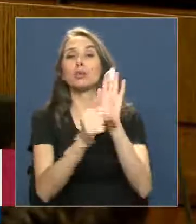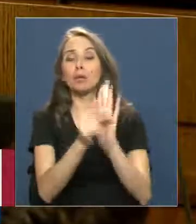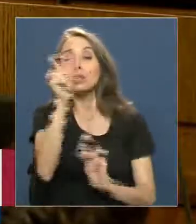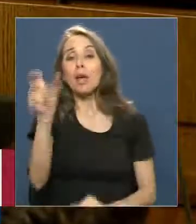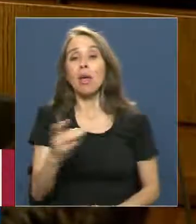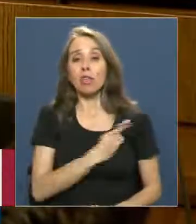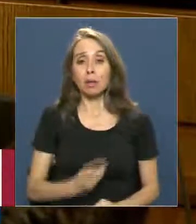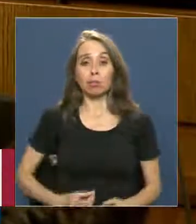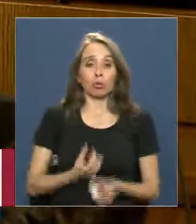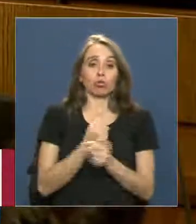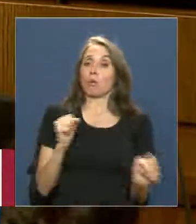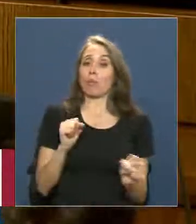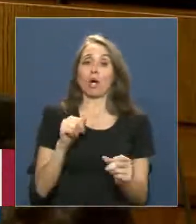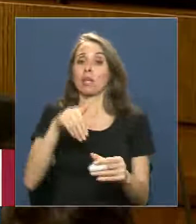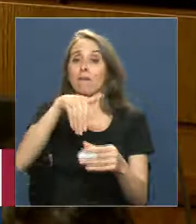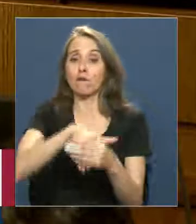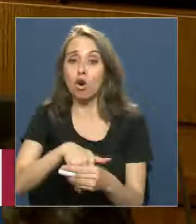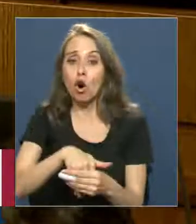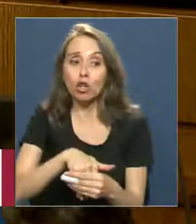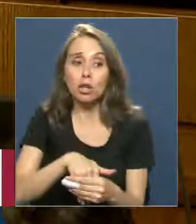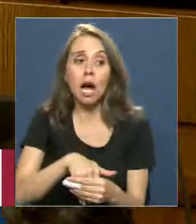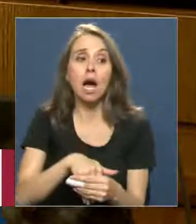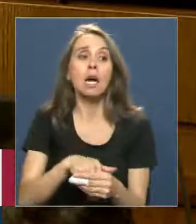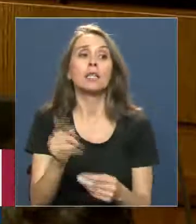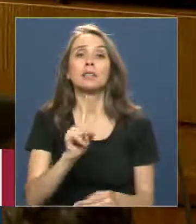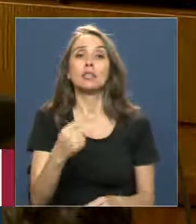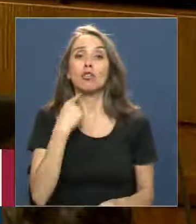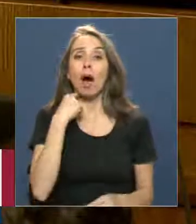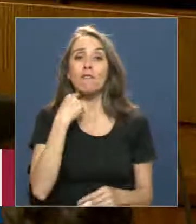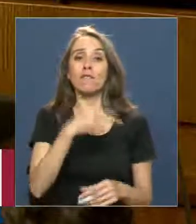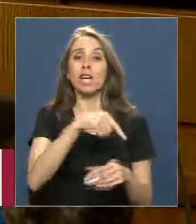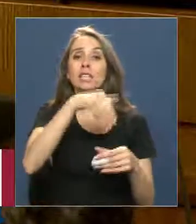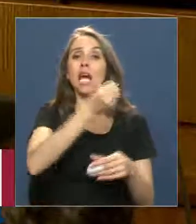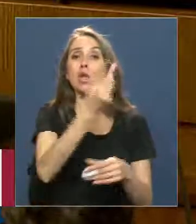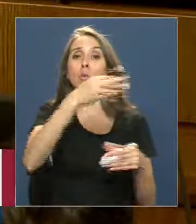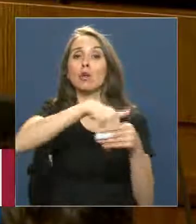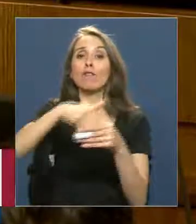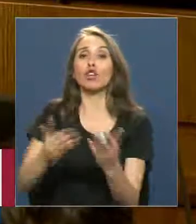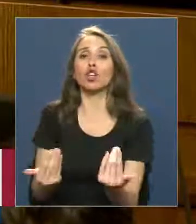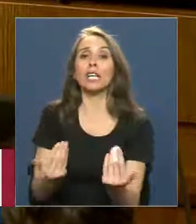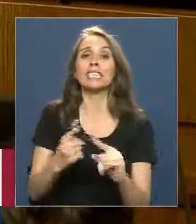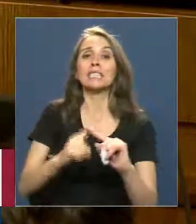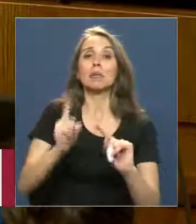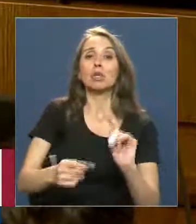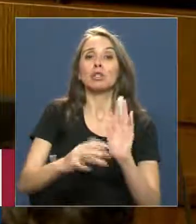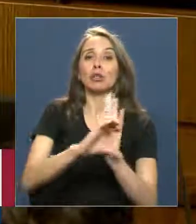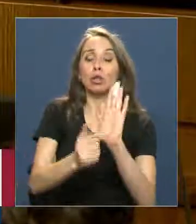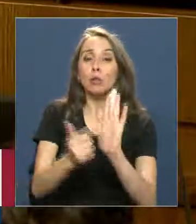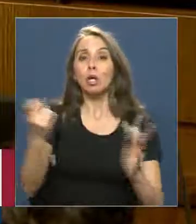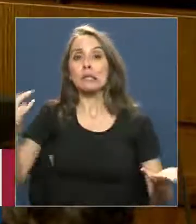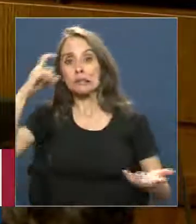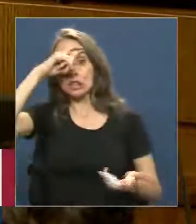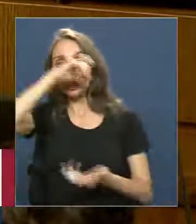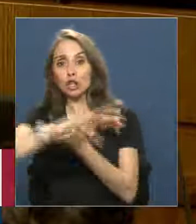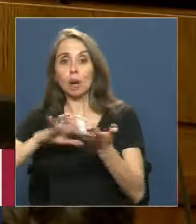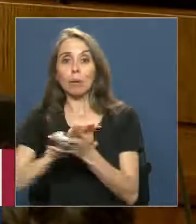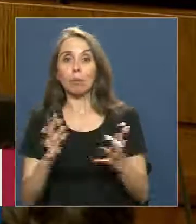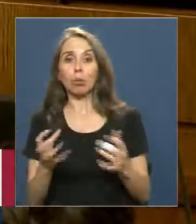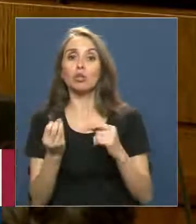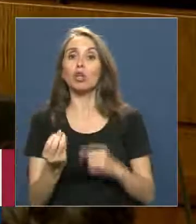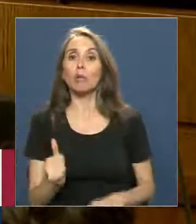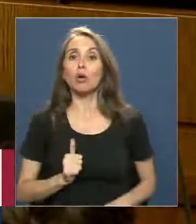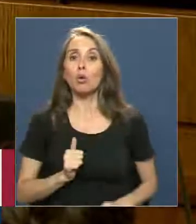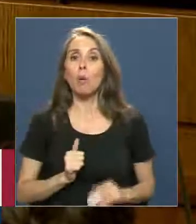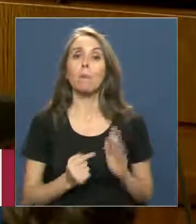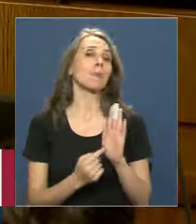encuentra imposibilitado de votar? Al no afectarse los votos, vamos a tener una complicación excesiva respecto al cumplimiento